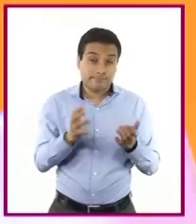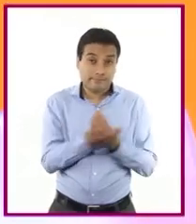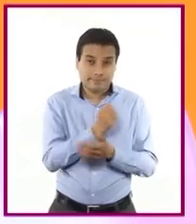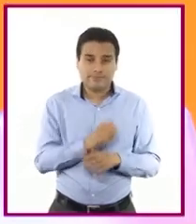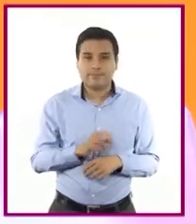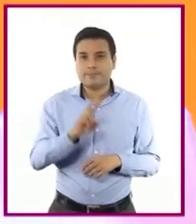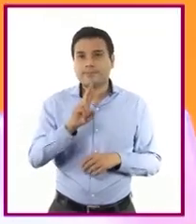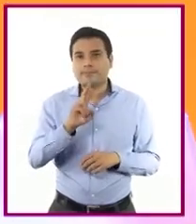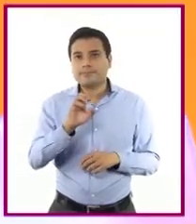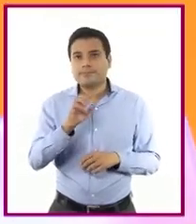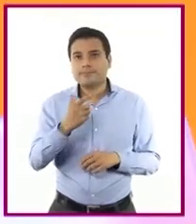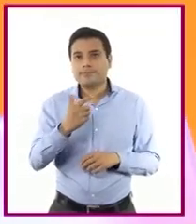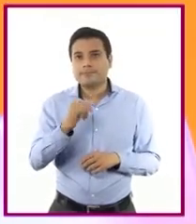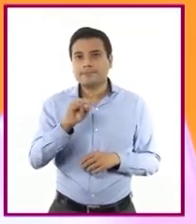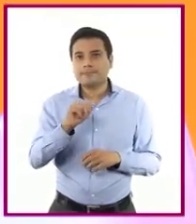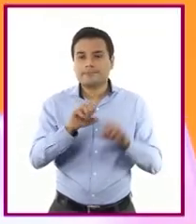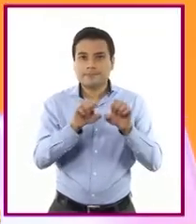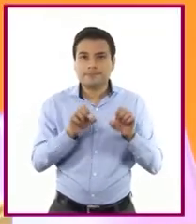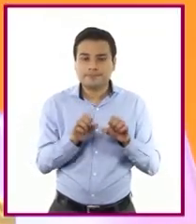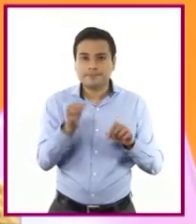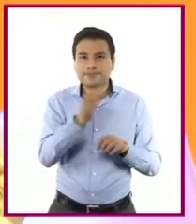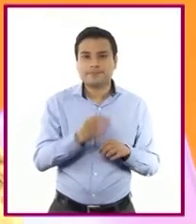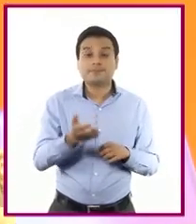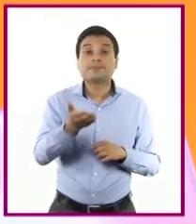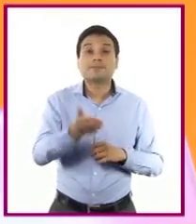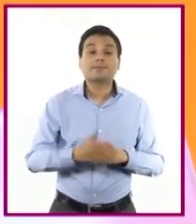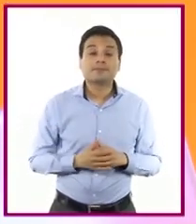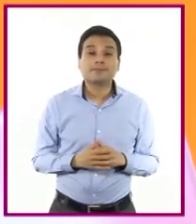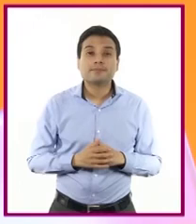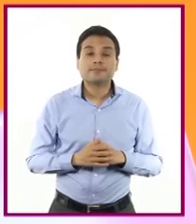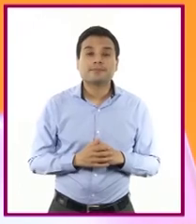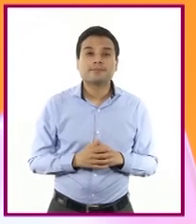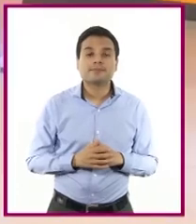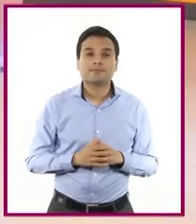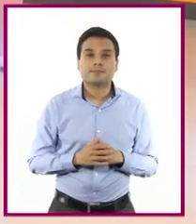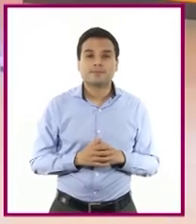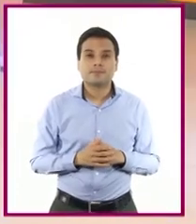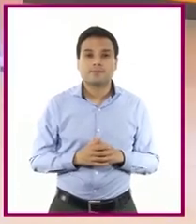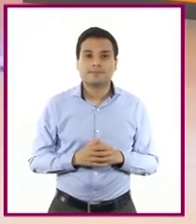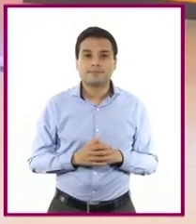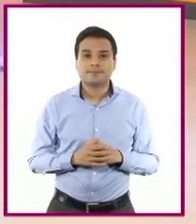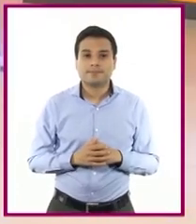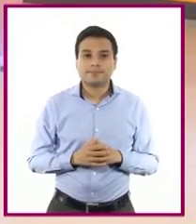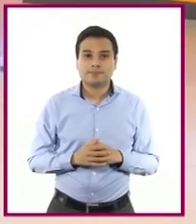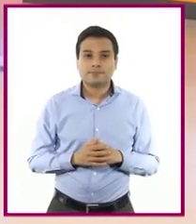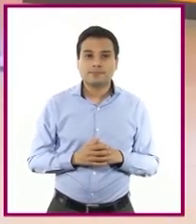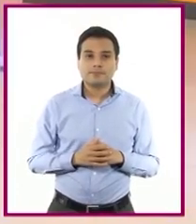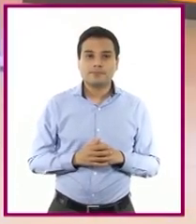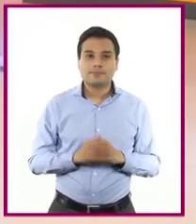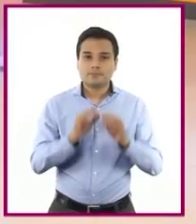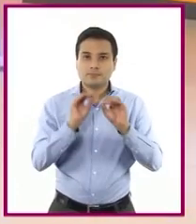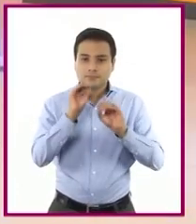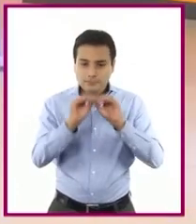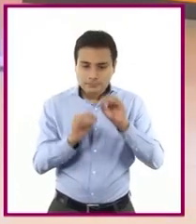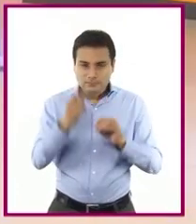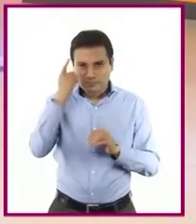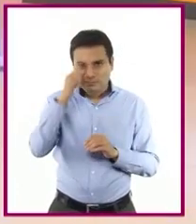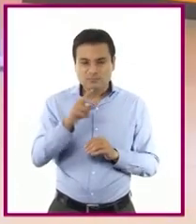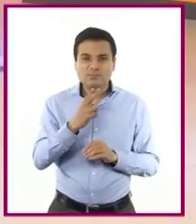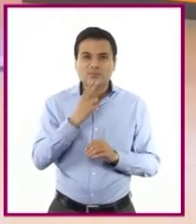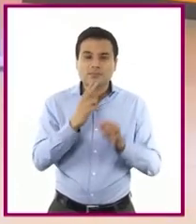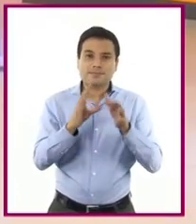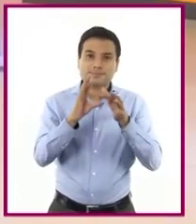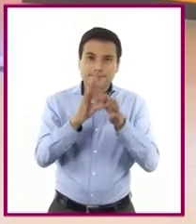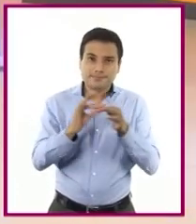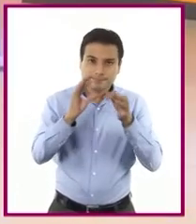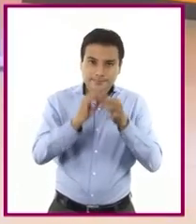Regina, equipo células, en tus manos está la ventaja. Regina. El modelo nos permite explicar las